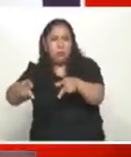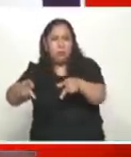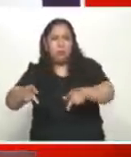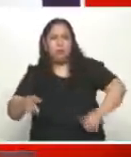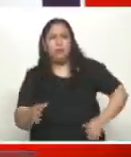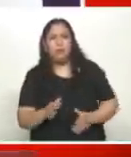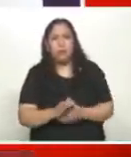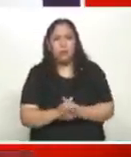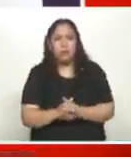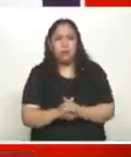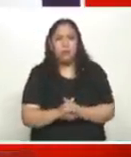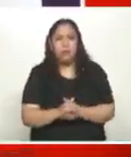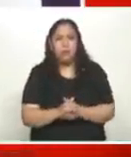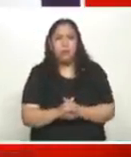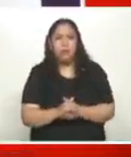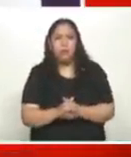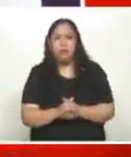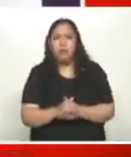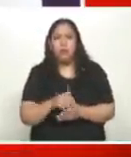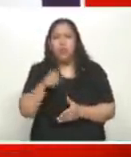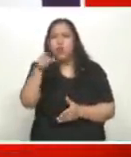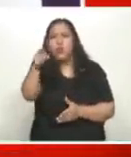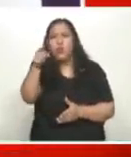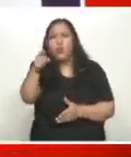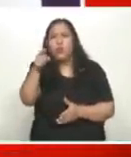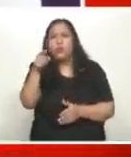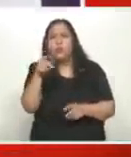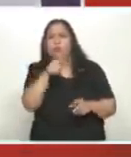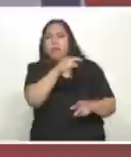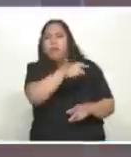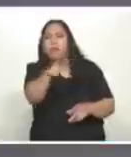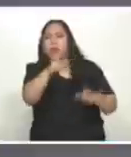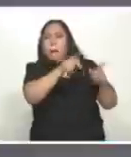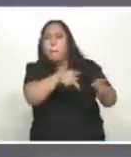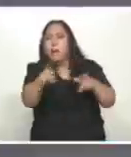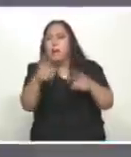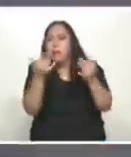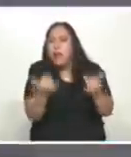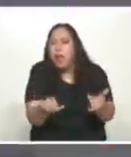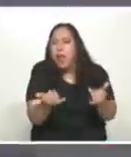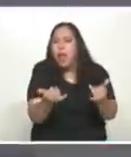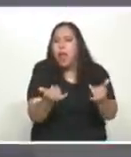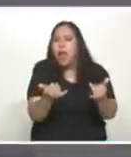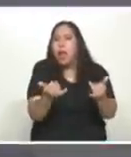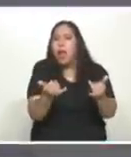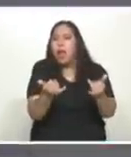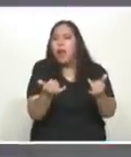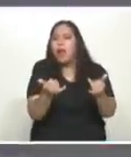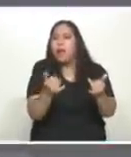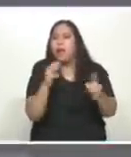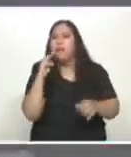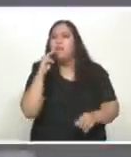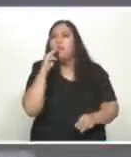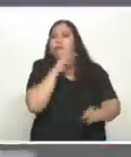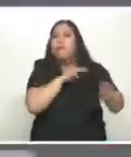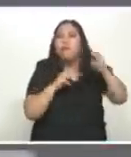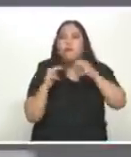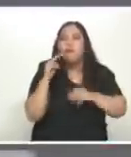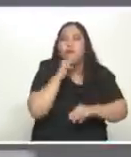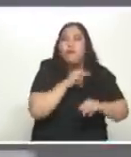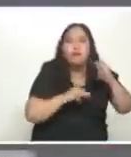Lincoln. Usted puede engañar, dijo, a todo un pueblo por un